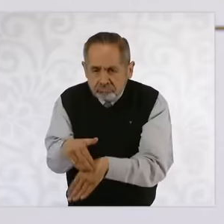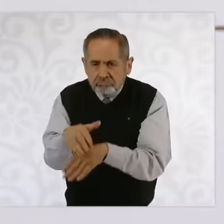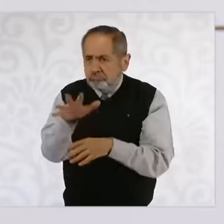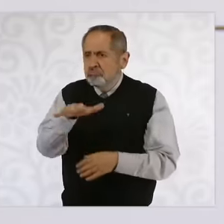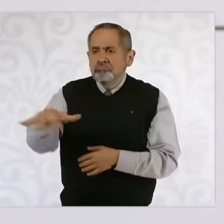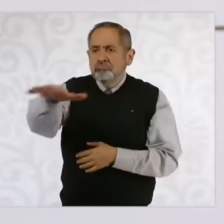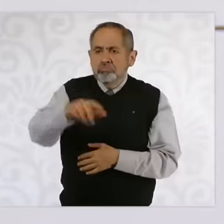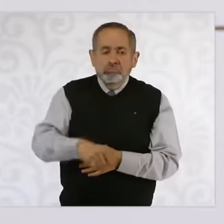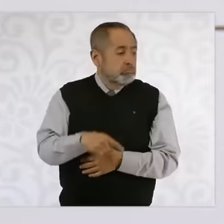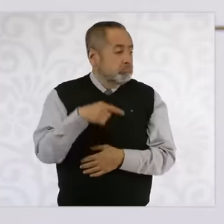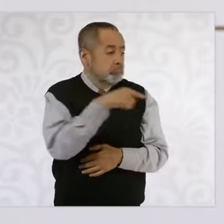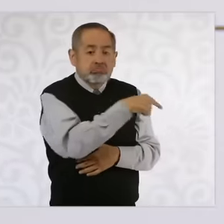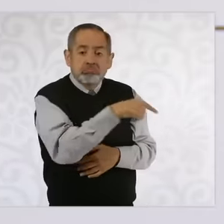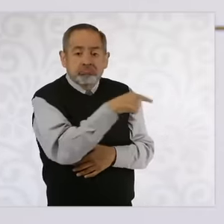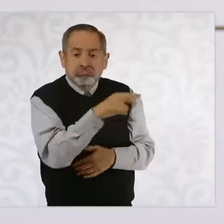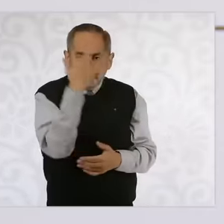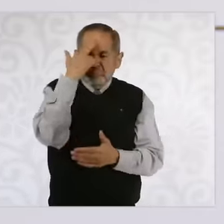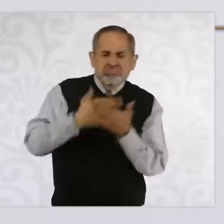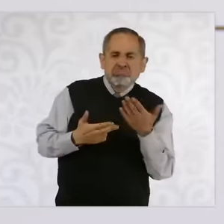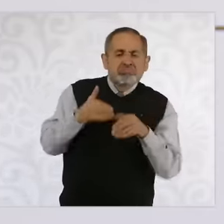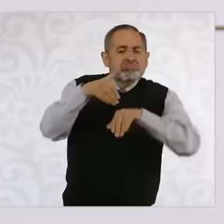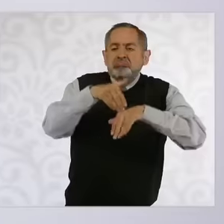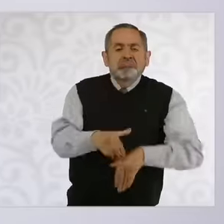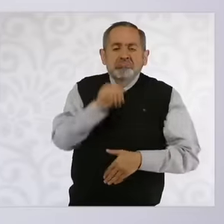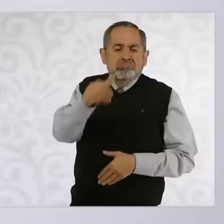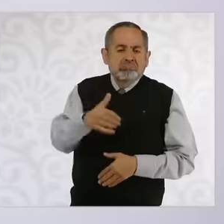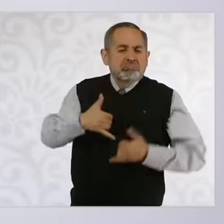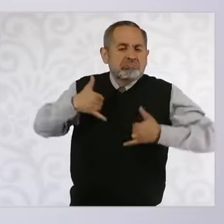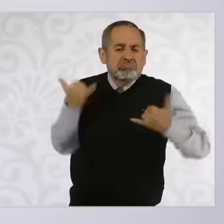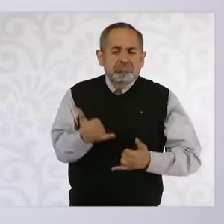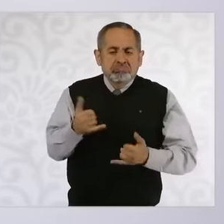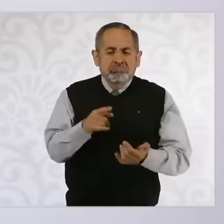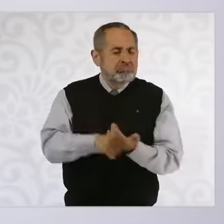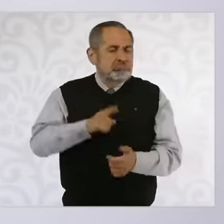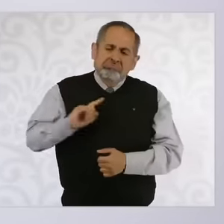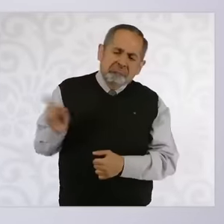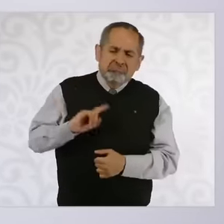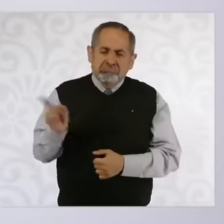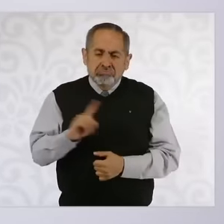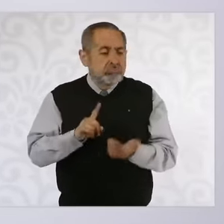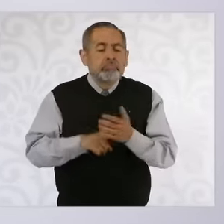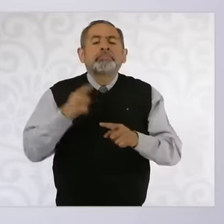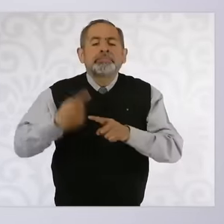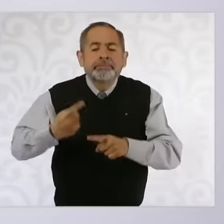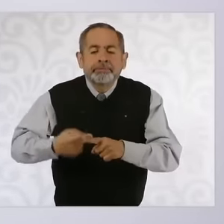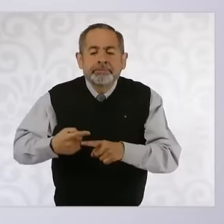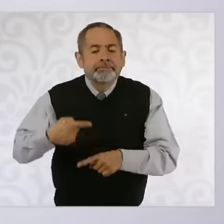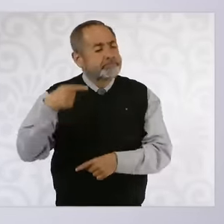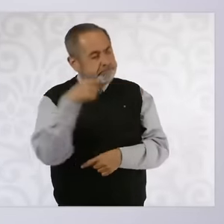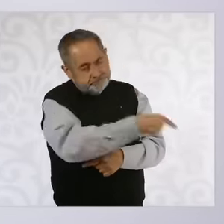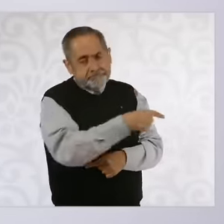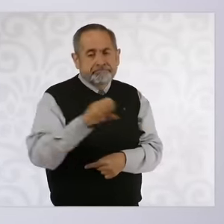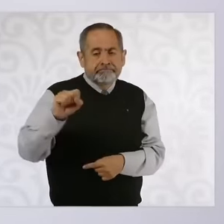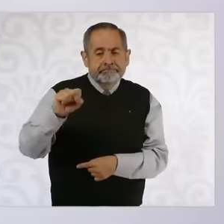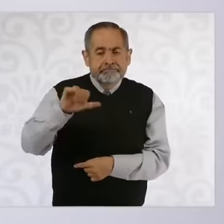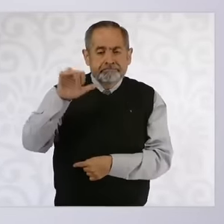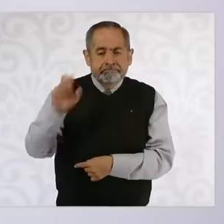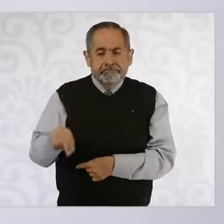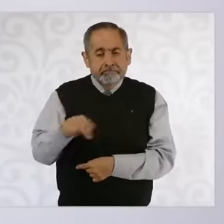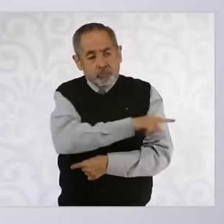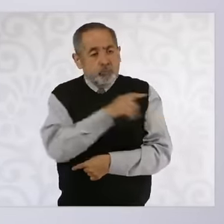Y quien está poniendo en tela de juicio esa decisión es la Corte.